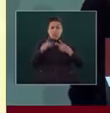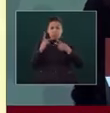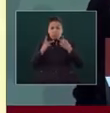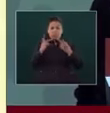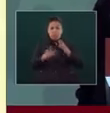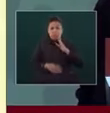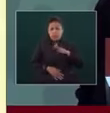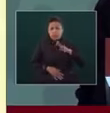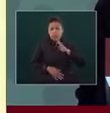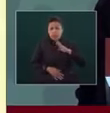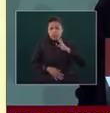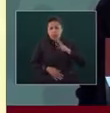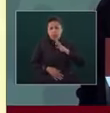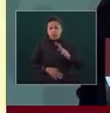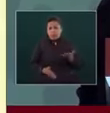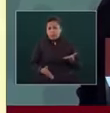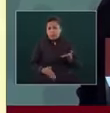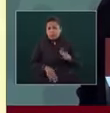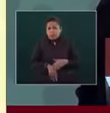Y ahí les dijo,